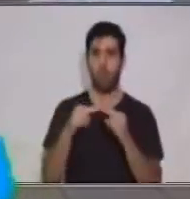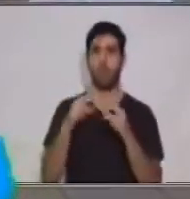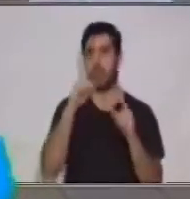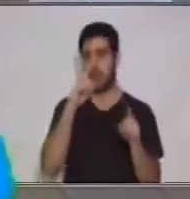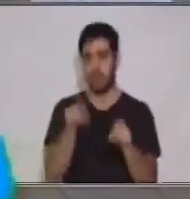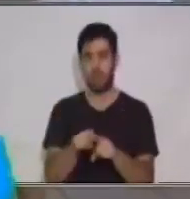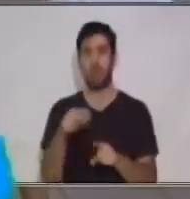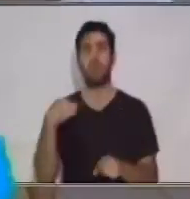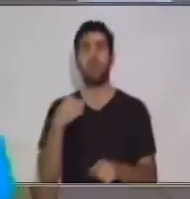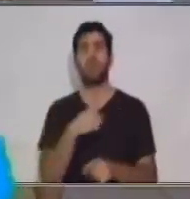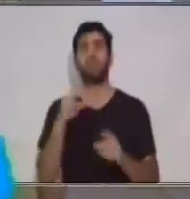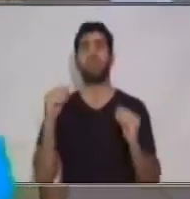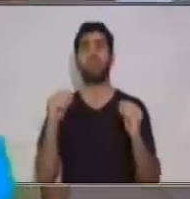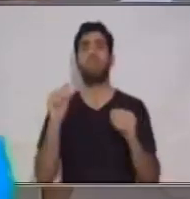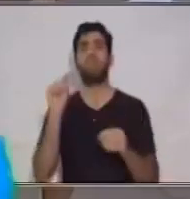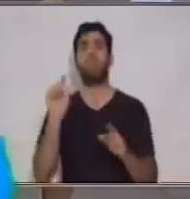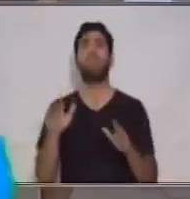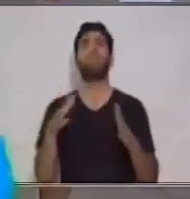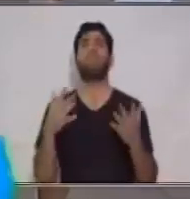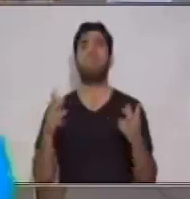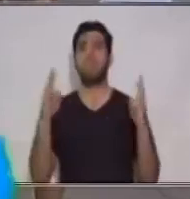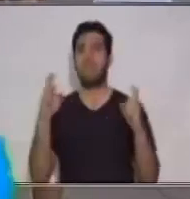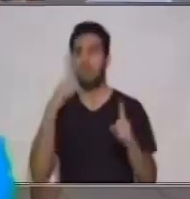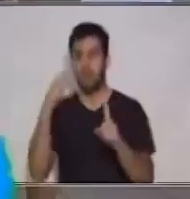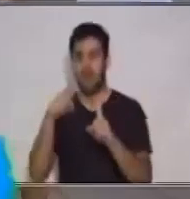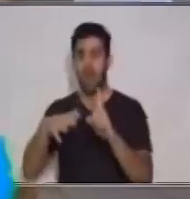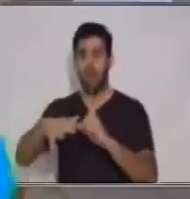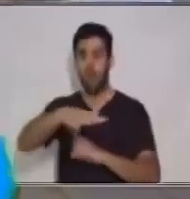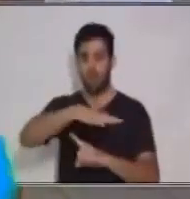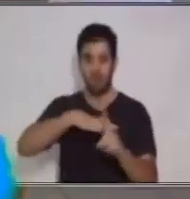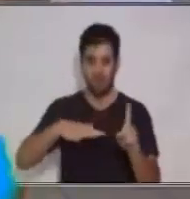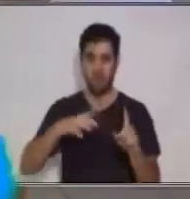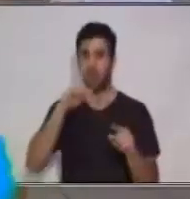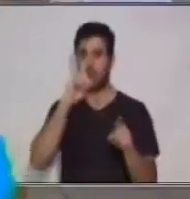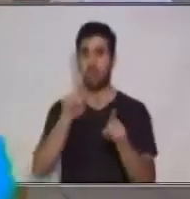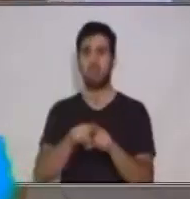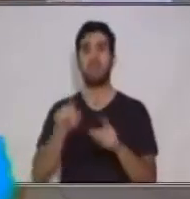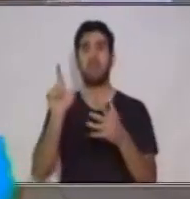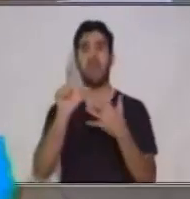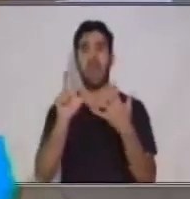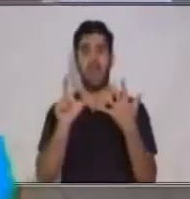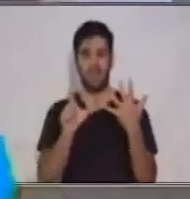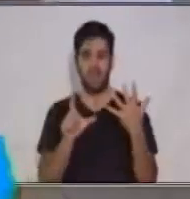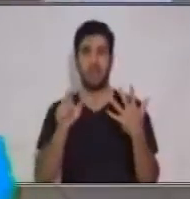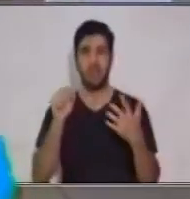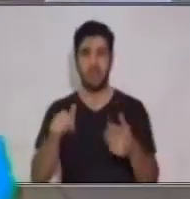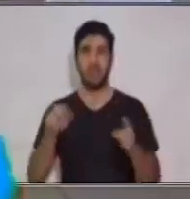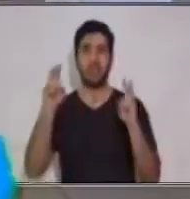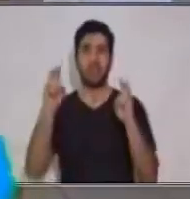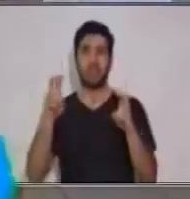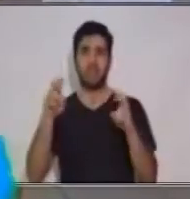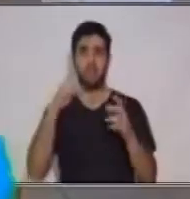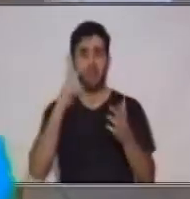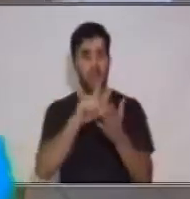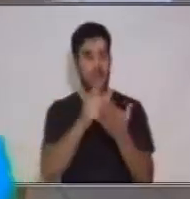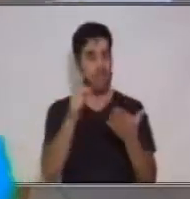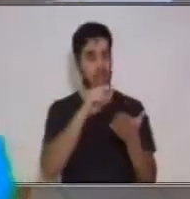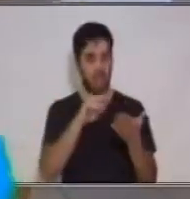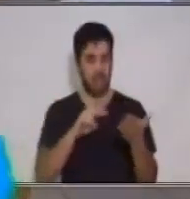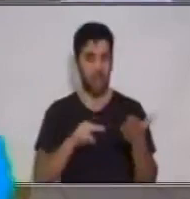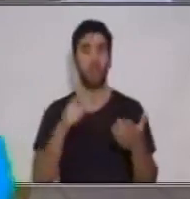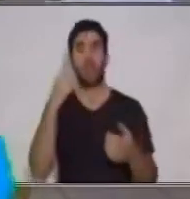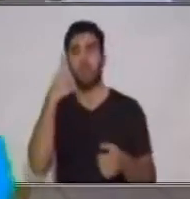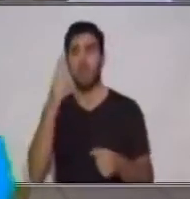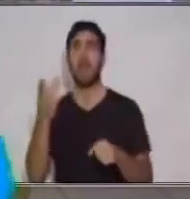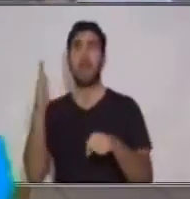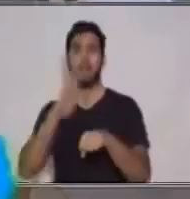hablar un poquito sobre el contexto, las características de este tipo de literatura para poder comprender más